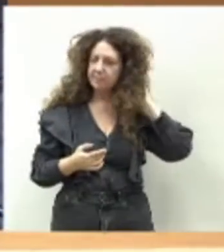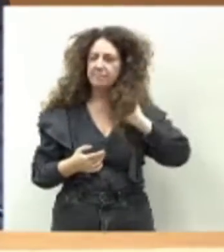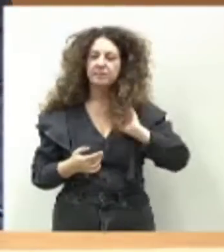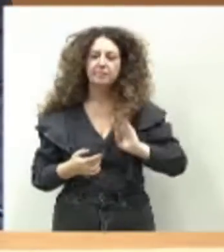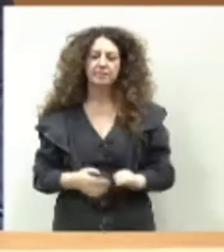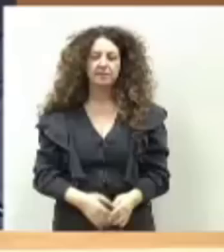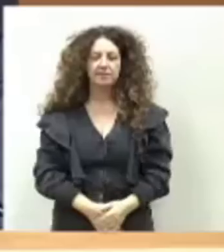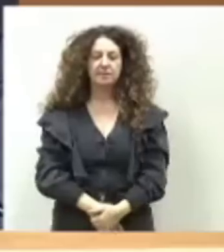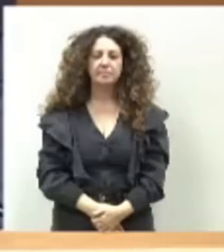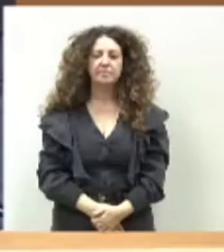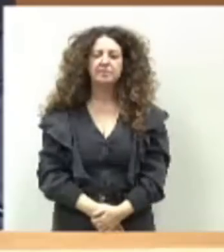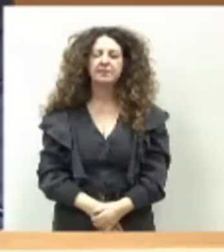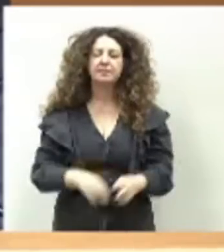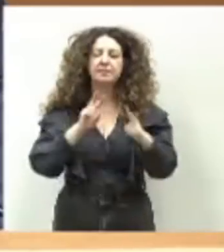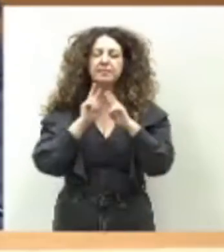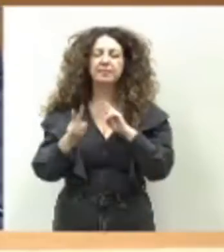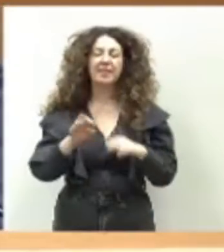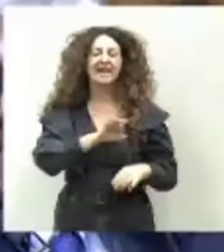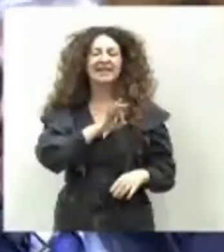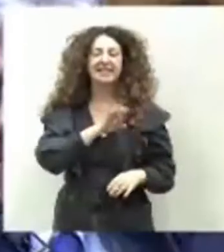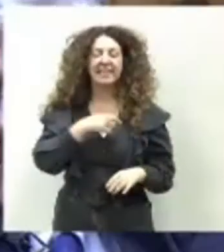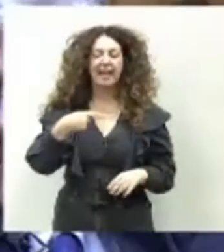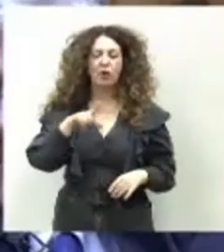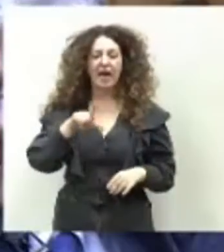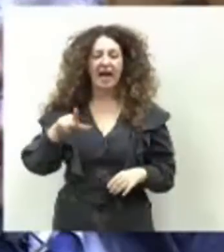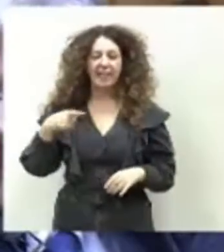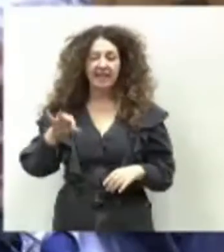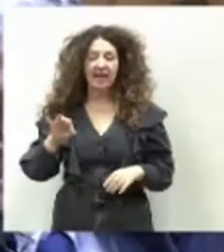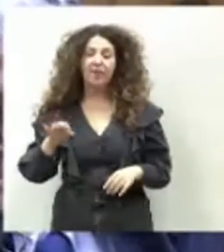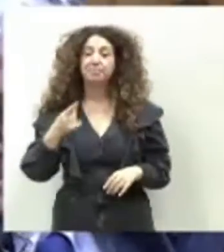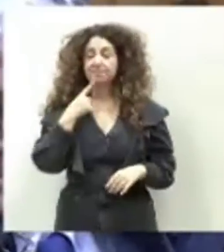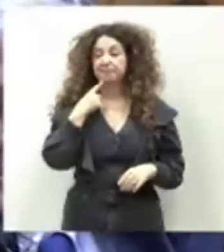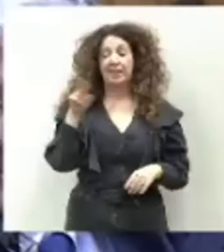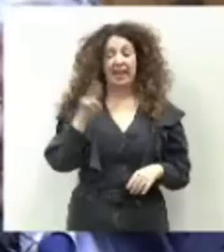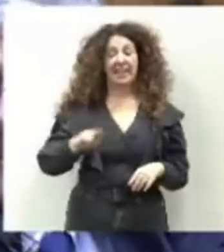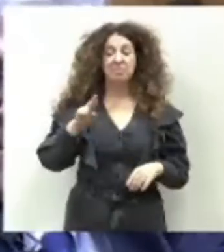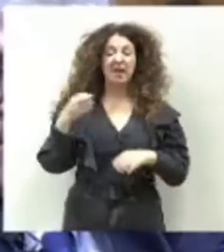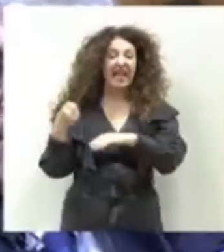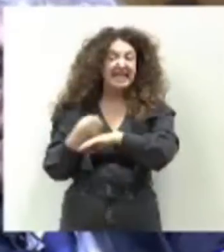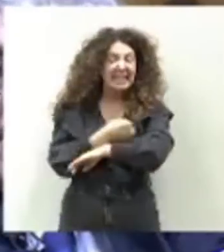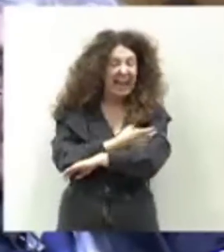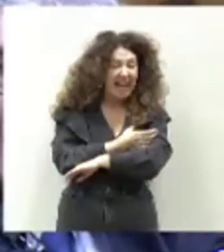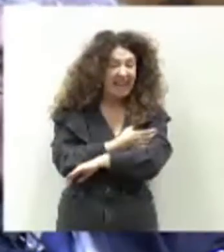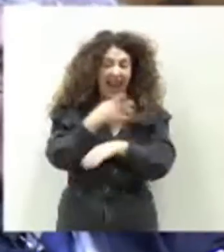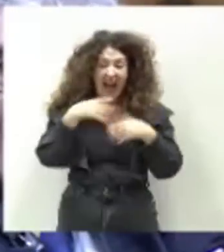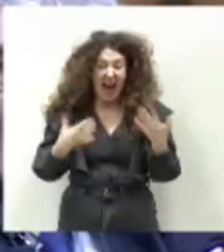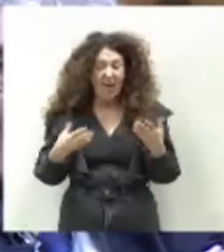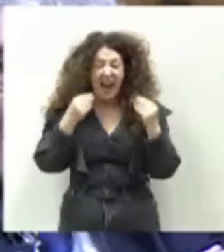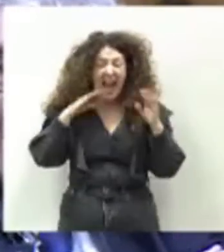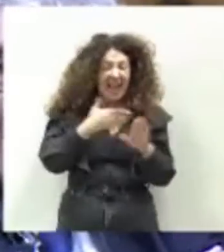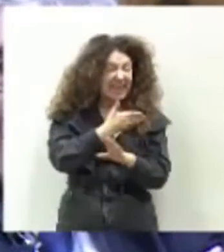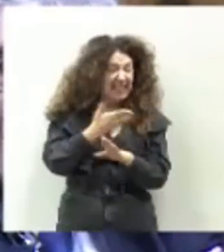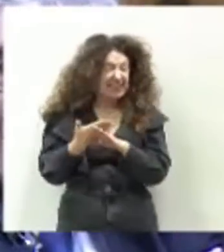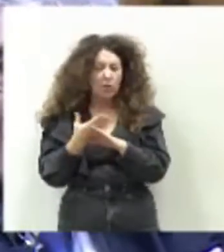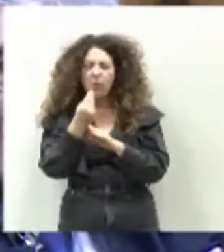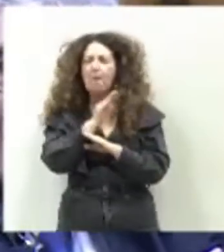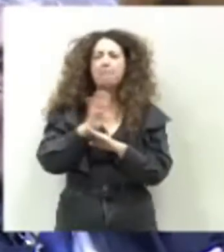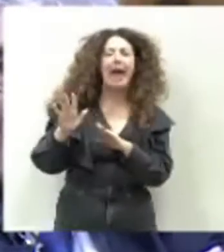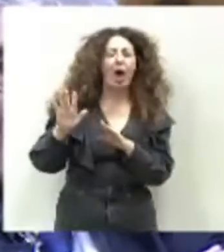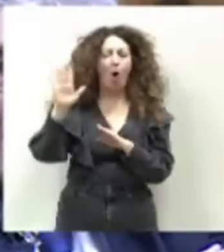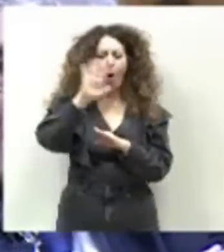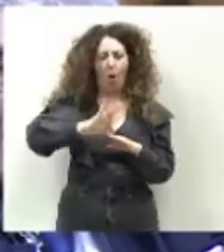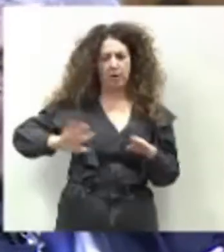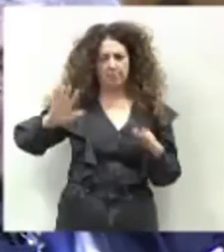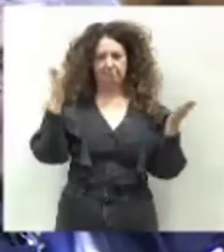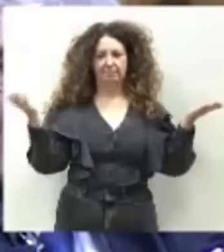Sí, muchas gracias. El tren, repito, vive en España el mejor momento de su historia. Decir que el tren vive en España el mejor momento de su historia es poner